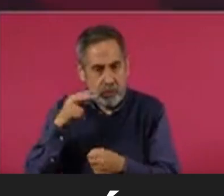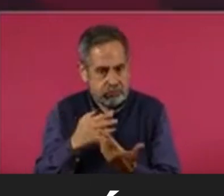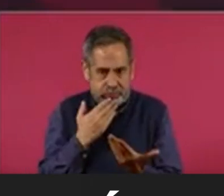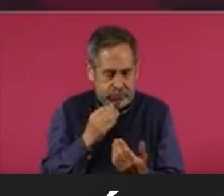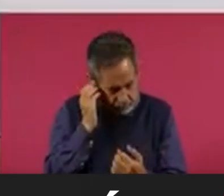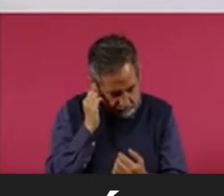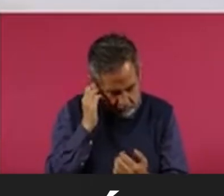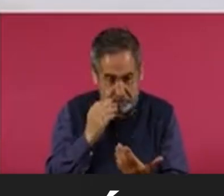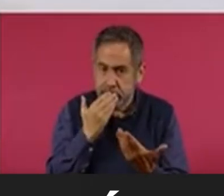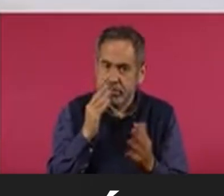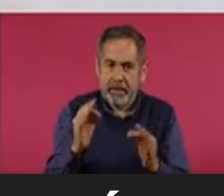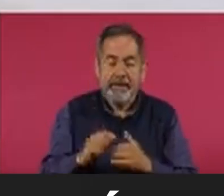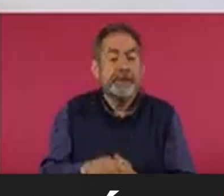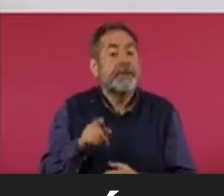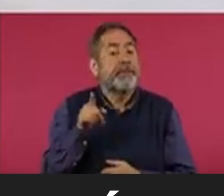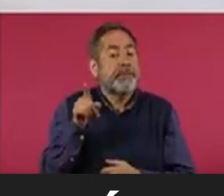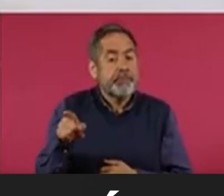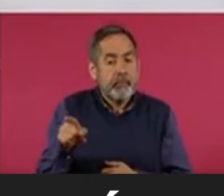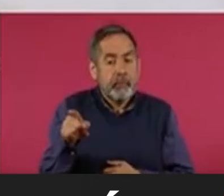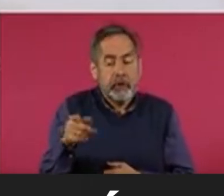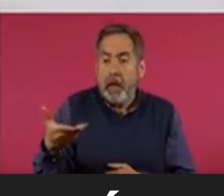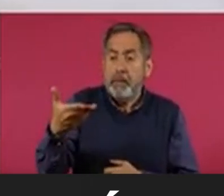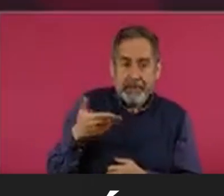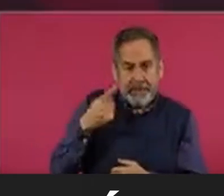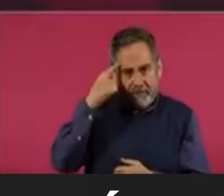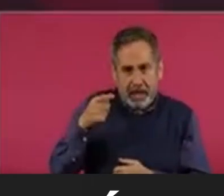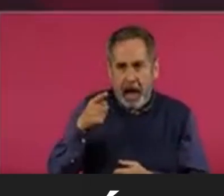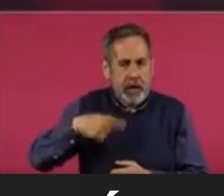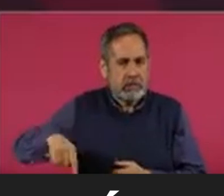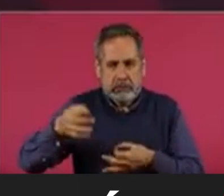Y estaba pidiendo mención honorífica